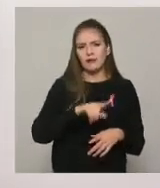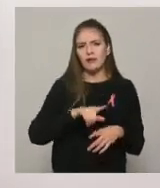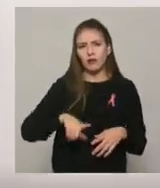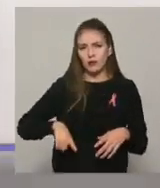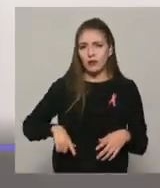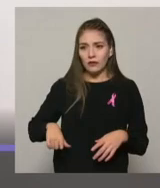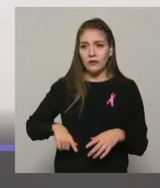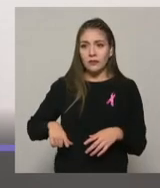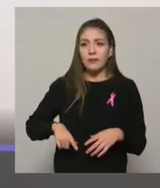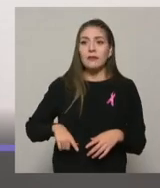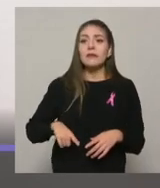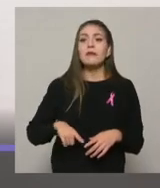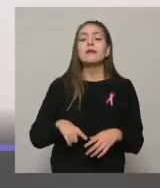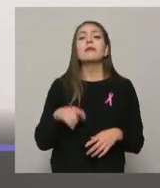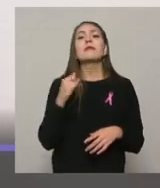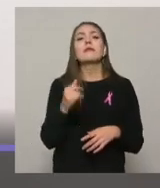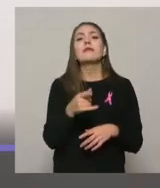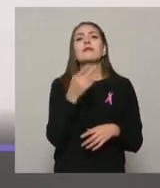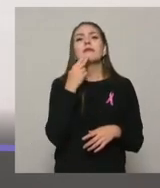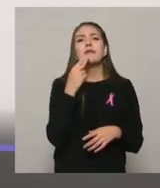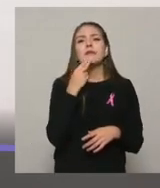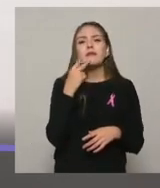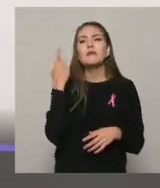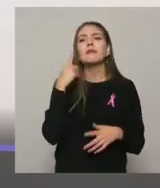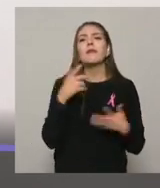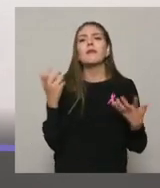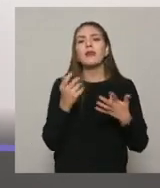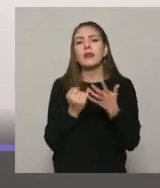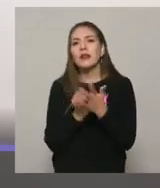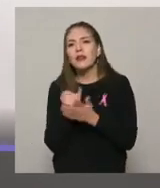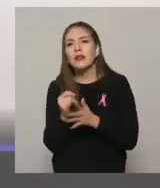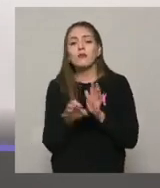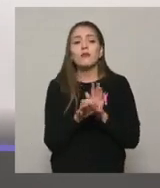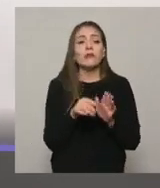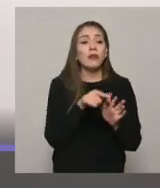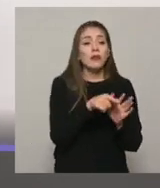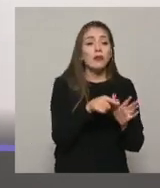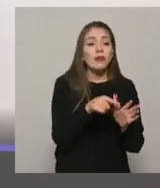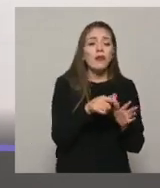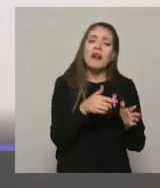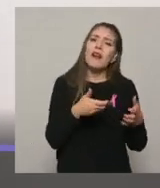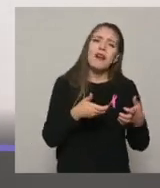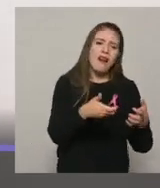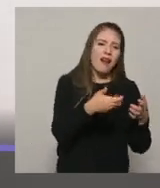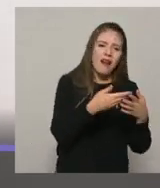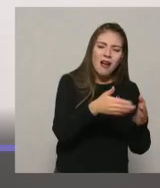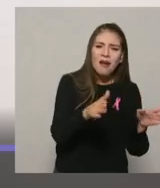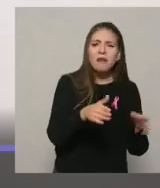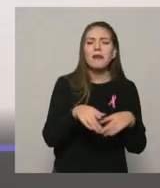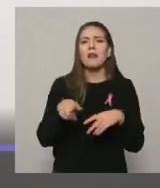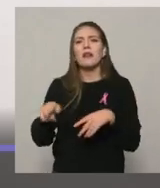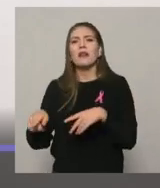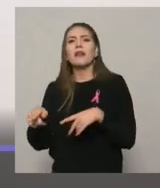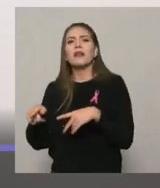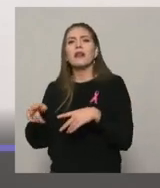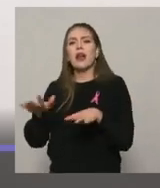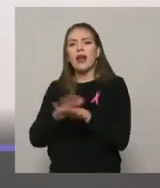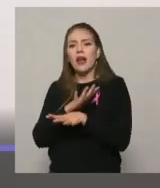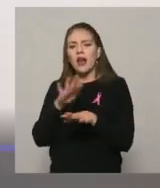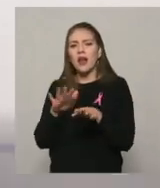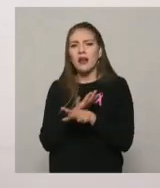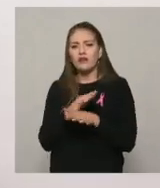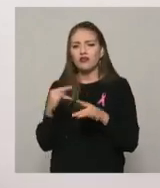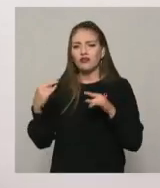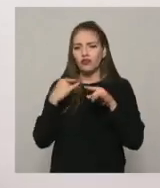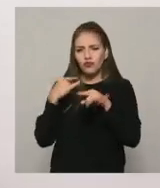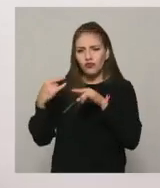ciudad, y sirve para tomar decisiones. Pues aquí vamos a abrir una calle, aquí vamos a cambiar el sentido del flujo, acá vamos a poner más